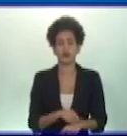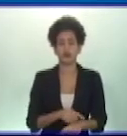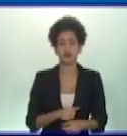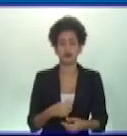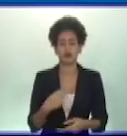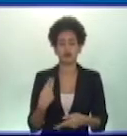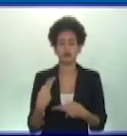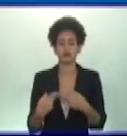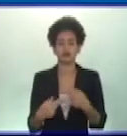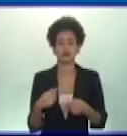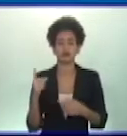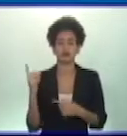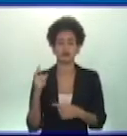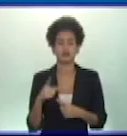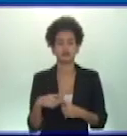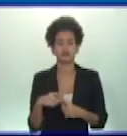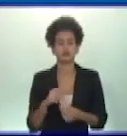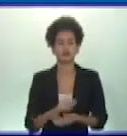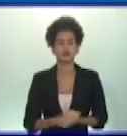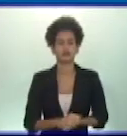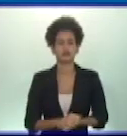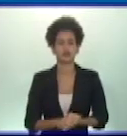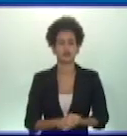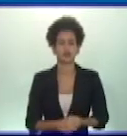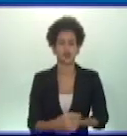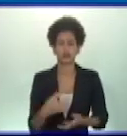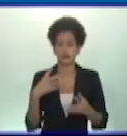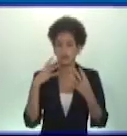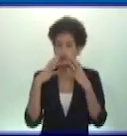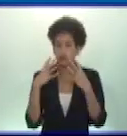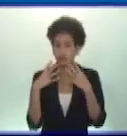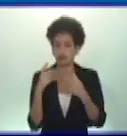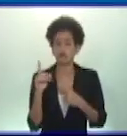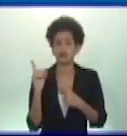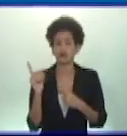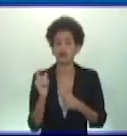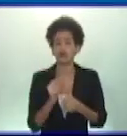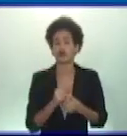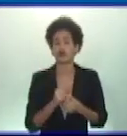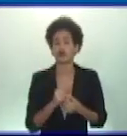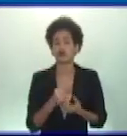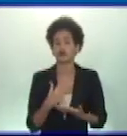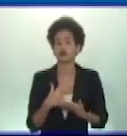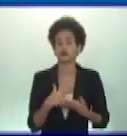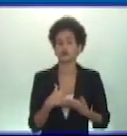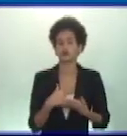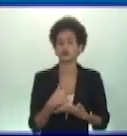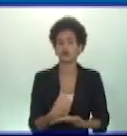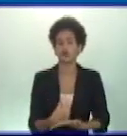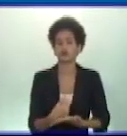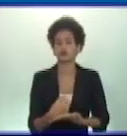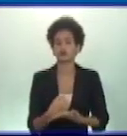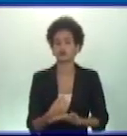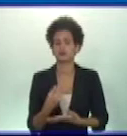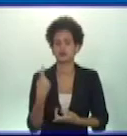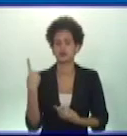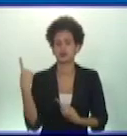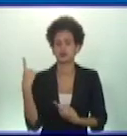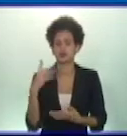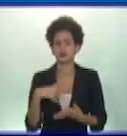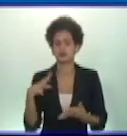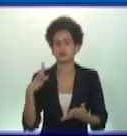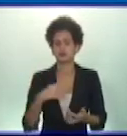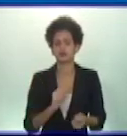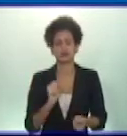Para resolver este tipo de ejercicios es importante, o pueden como sugerencia, apoyarse en tablas como esta. Fíjense,